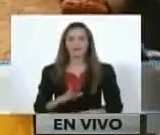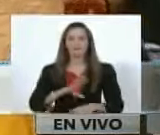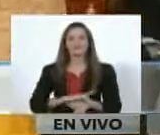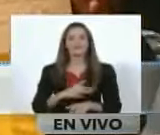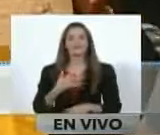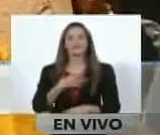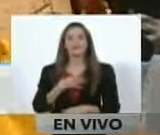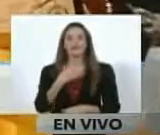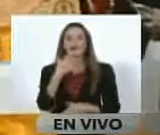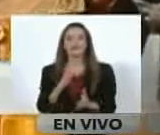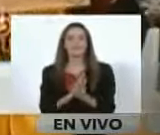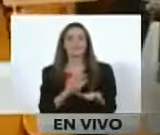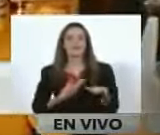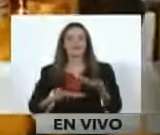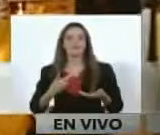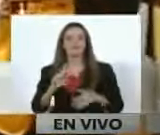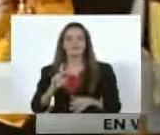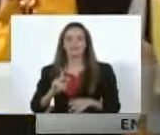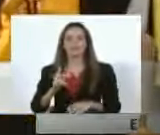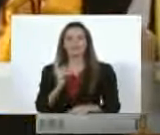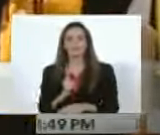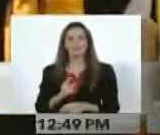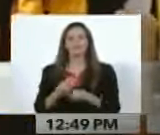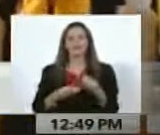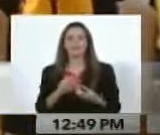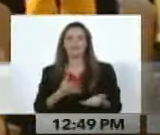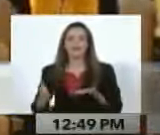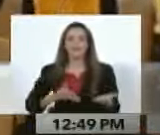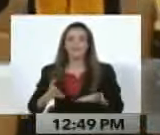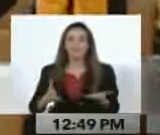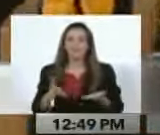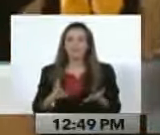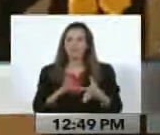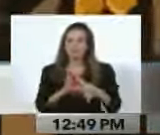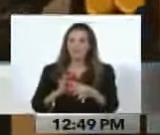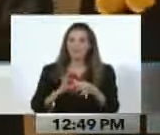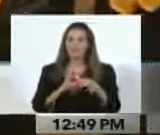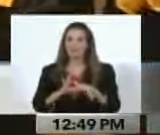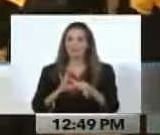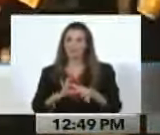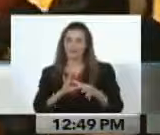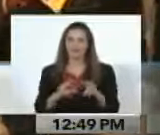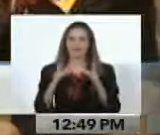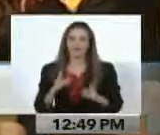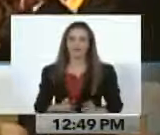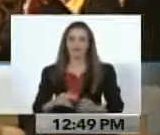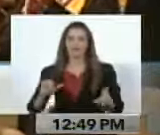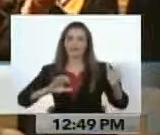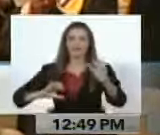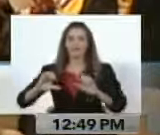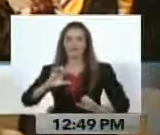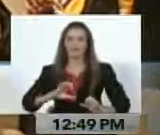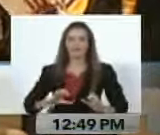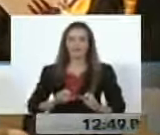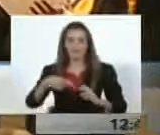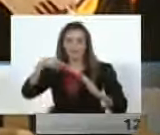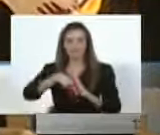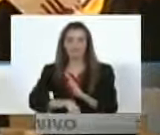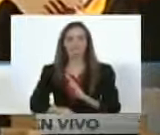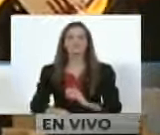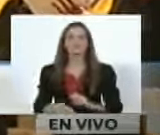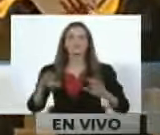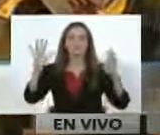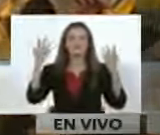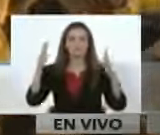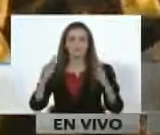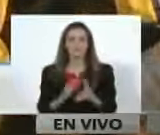una mercancía, la medicina tiene que ser un servicio solidario, humano, científico, profundo.